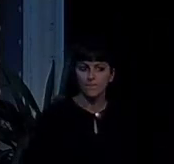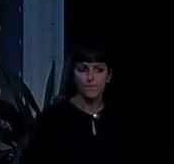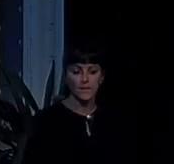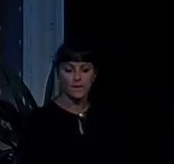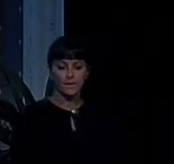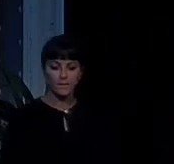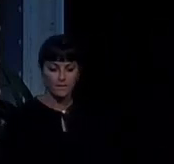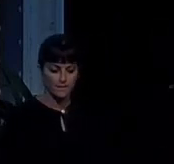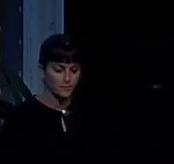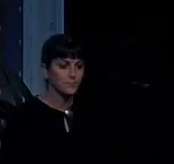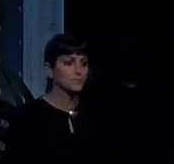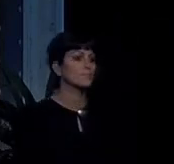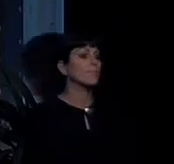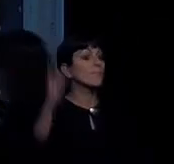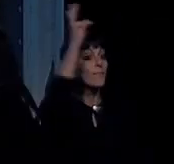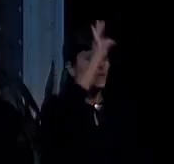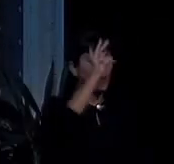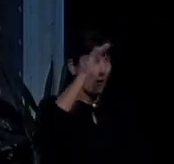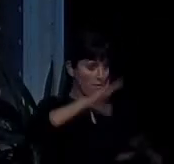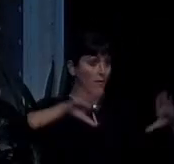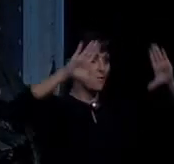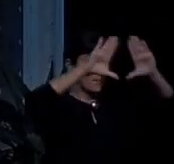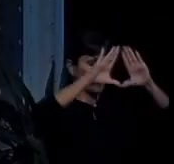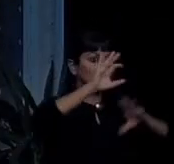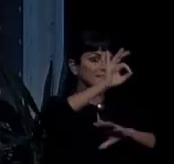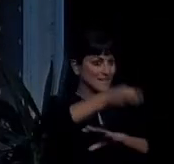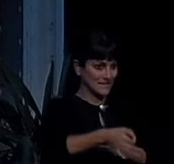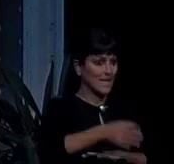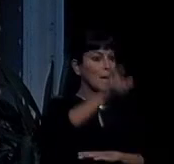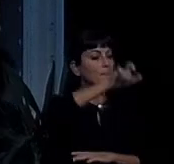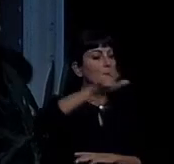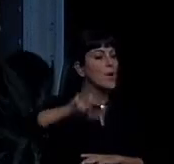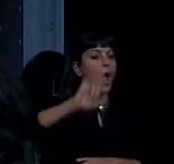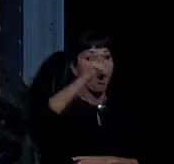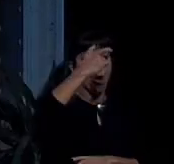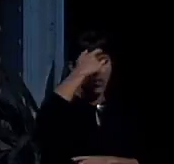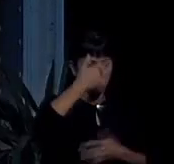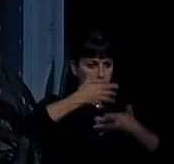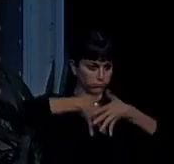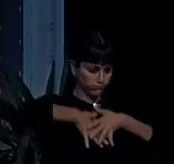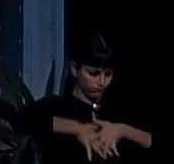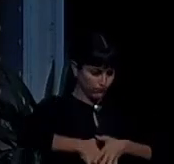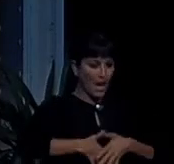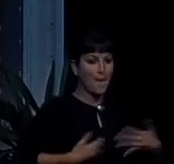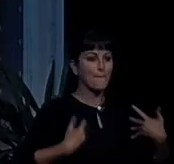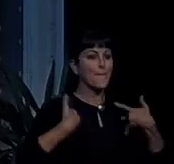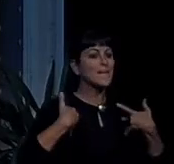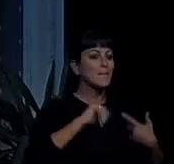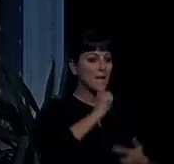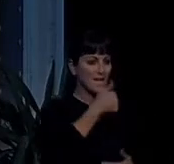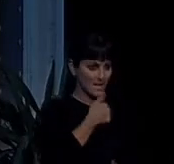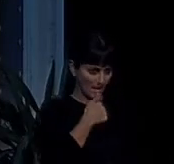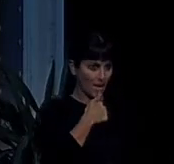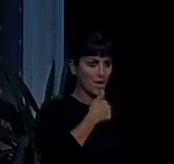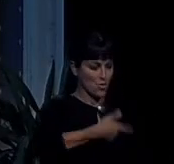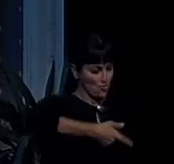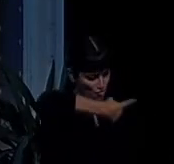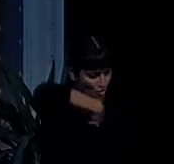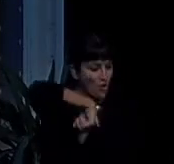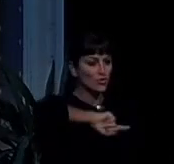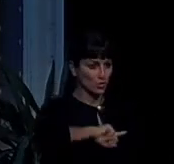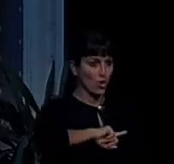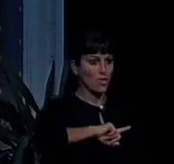gracias a la teoría crítica feminista que las mujeres han empezado a conceptualizar lo que es víctima. O sea, primero tenemos que saber que somos víctimas de un